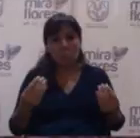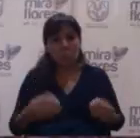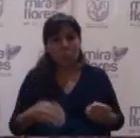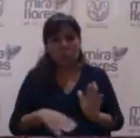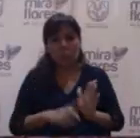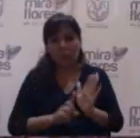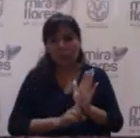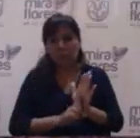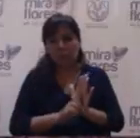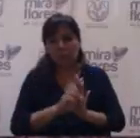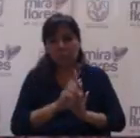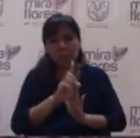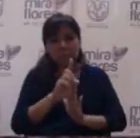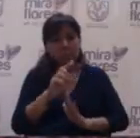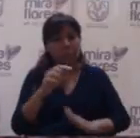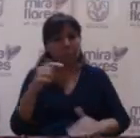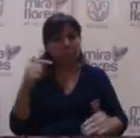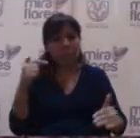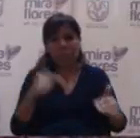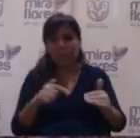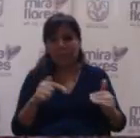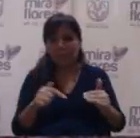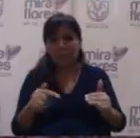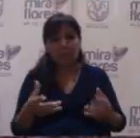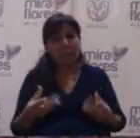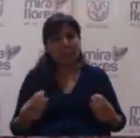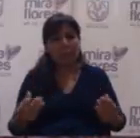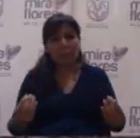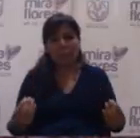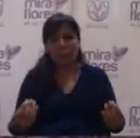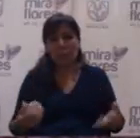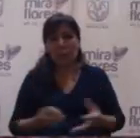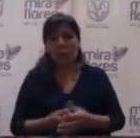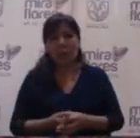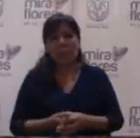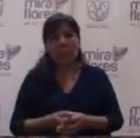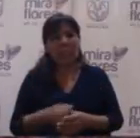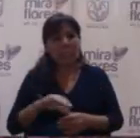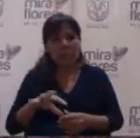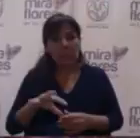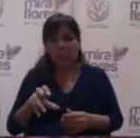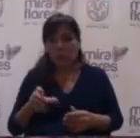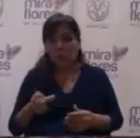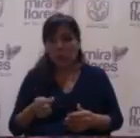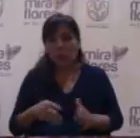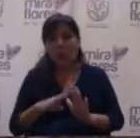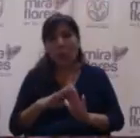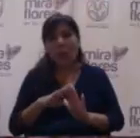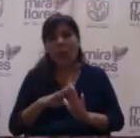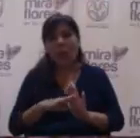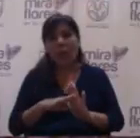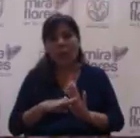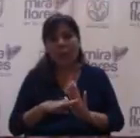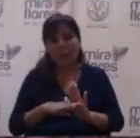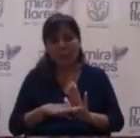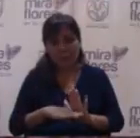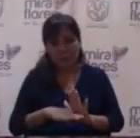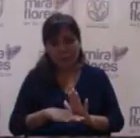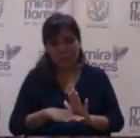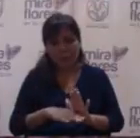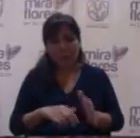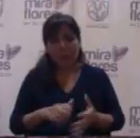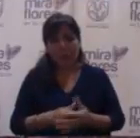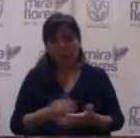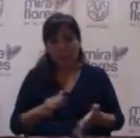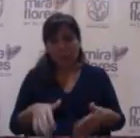crecido, en Miraflores el índice de delincuencia común ha bajado drásticamente. Y